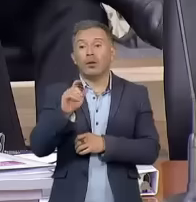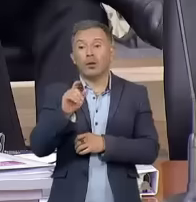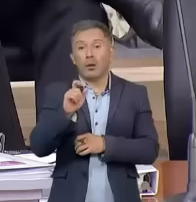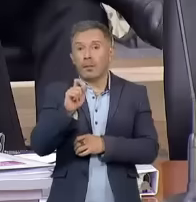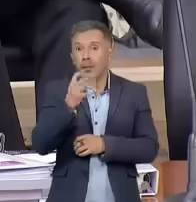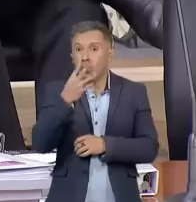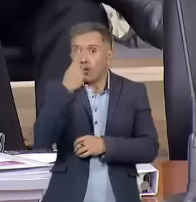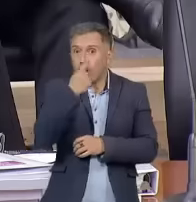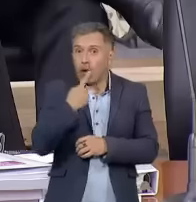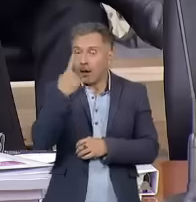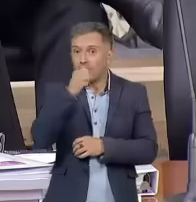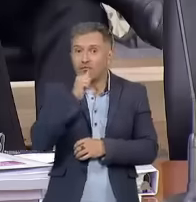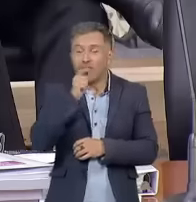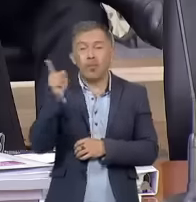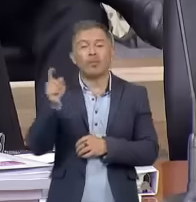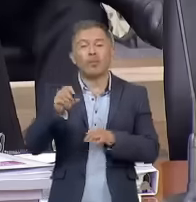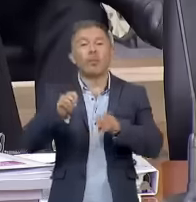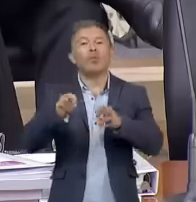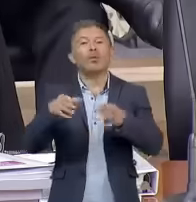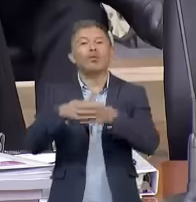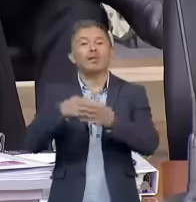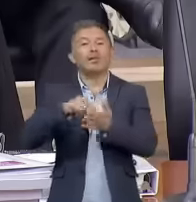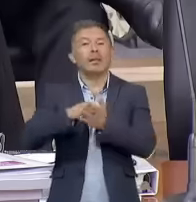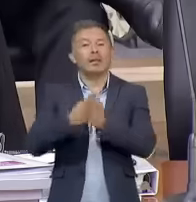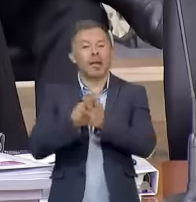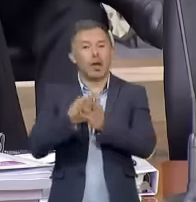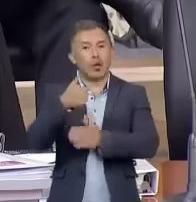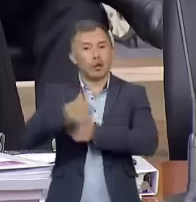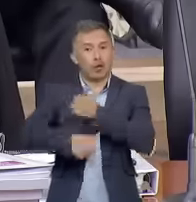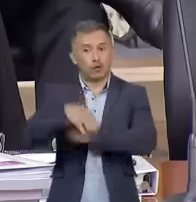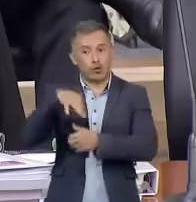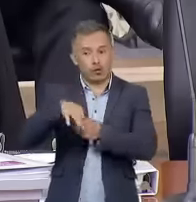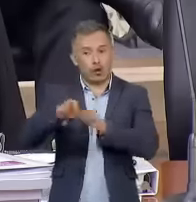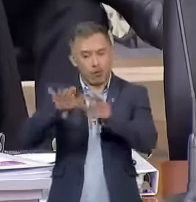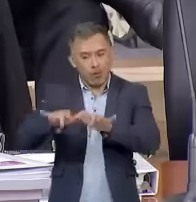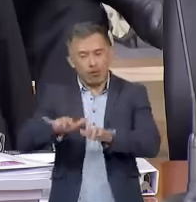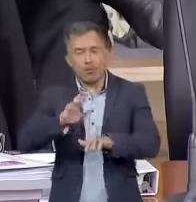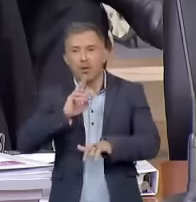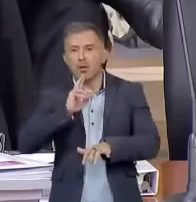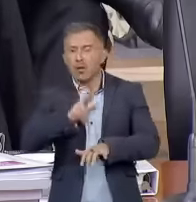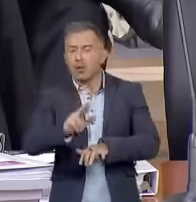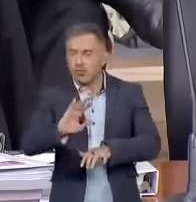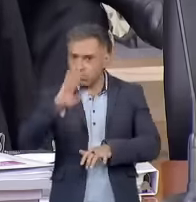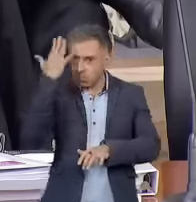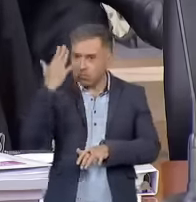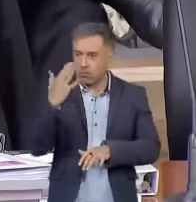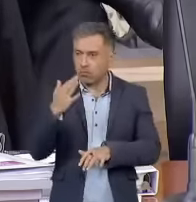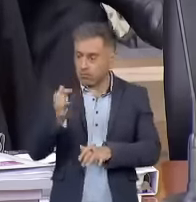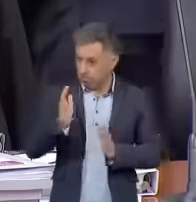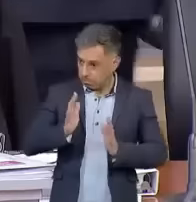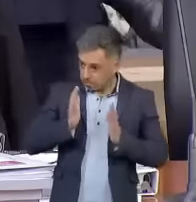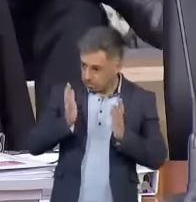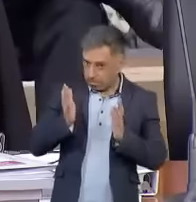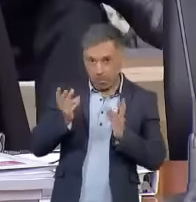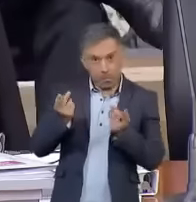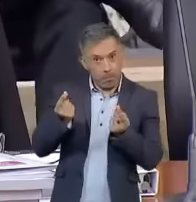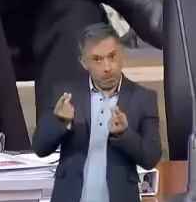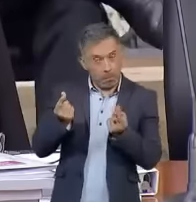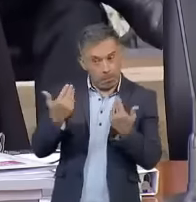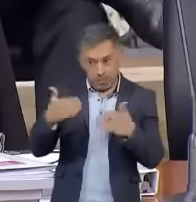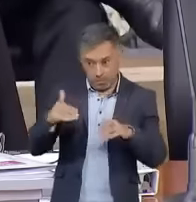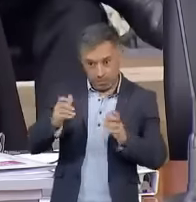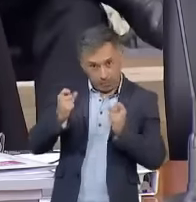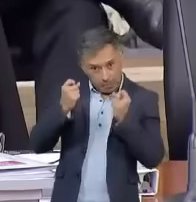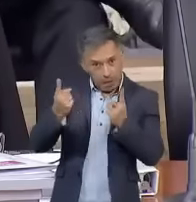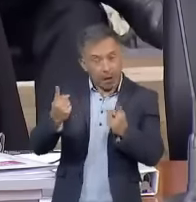y ya nos respondió la unidad técnica de lo contencioso electoral qué agilidad para esto sí son muy ágiles para lo de